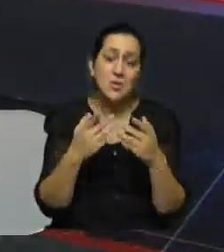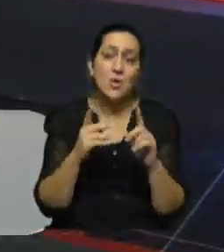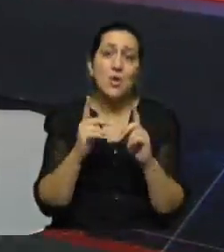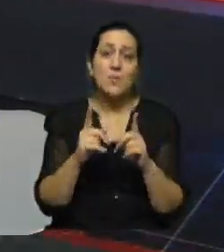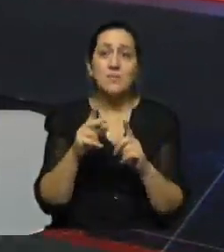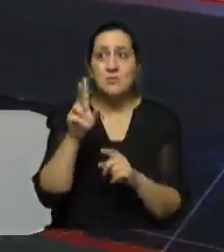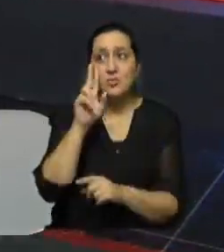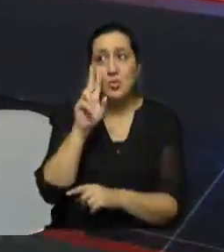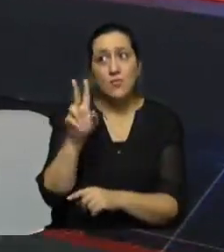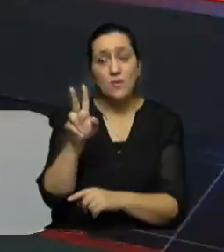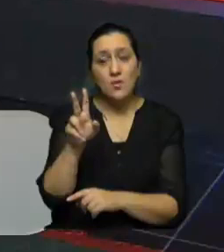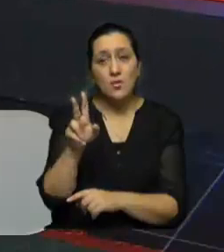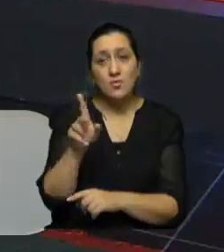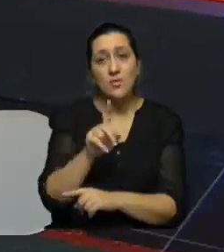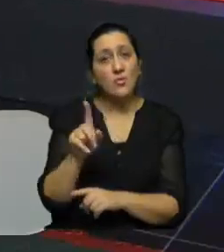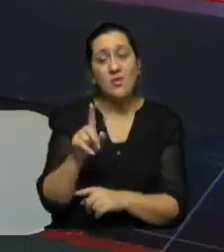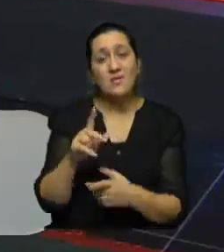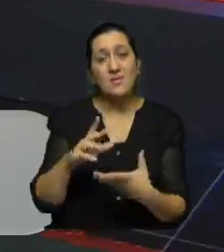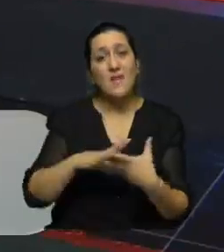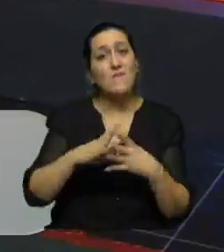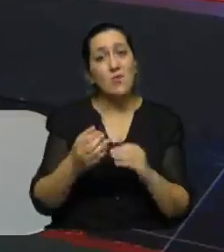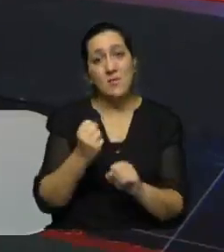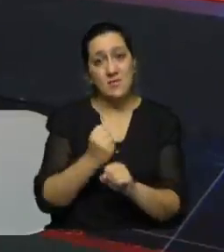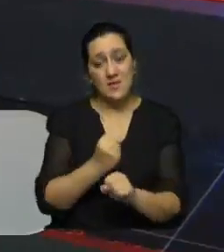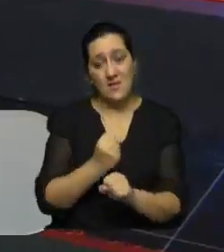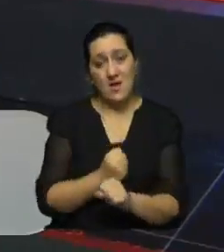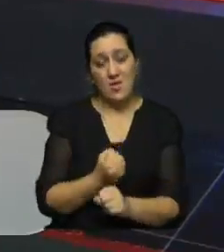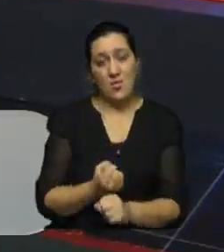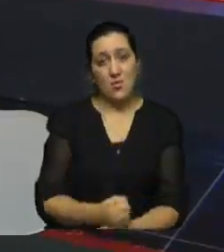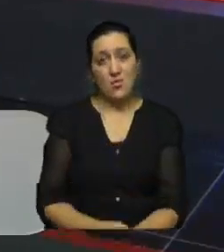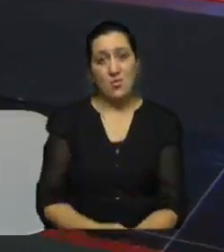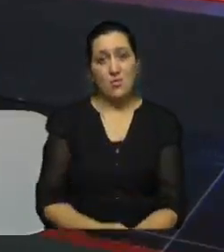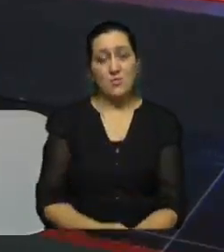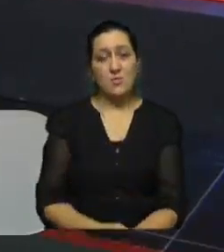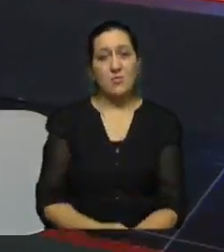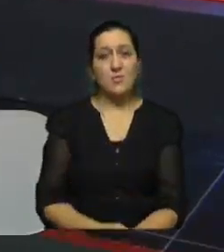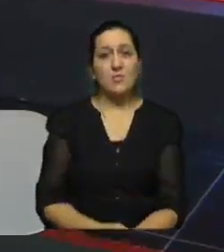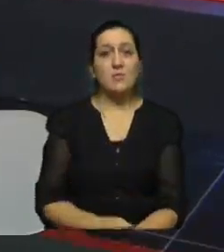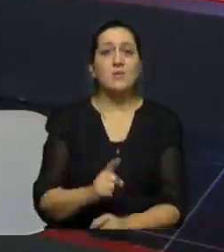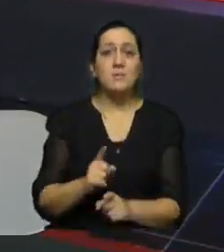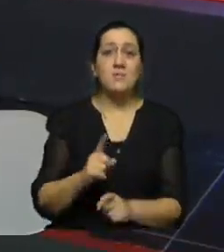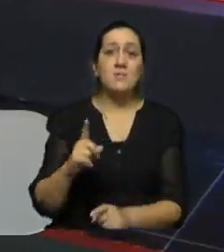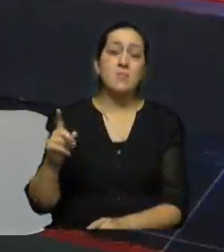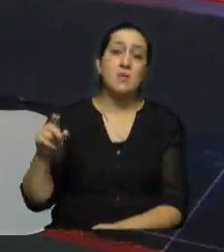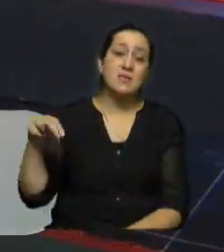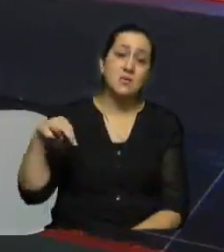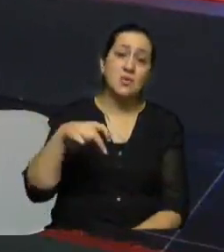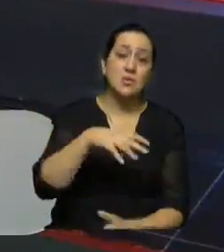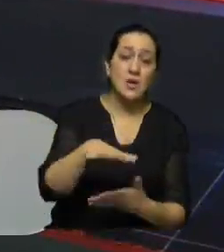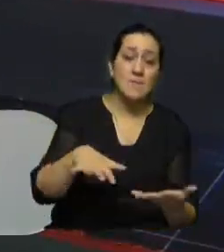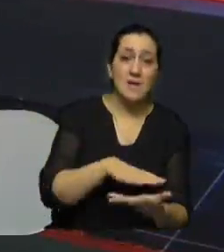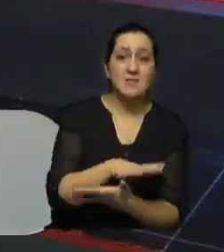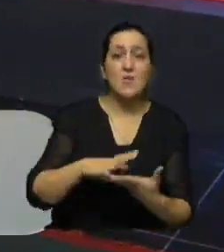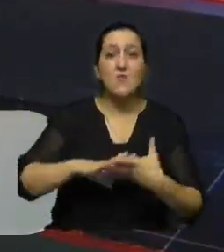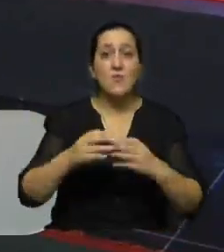yo lo veo, te digo, no son las condiciones de trabajo, ni por una... por un tema social de circulación en la plaza, ni por condiciones laborales,